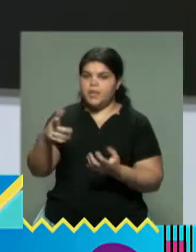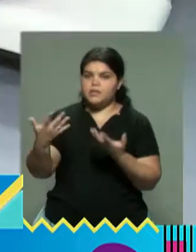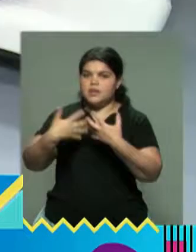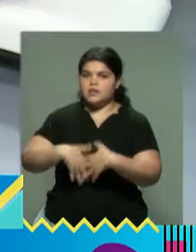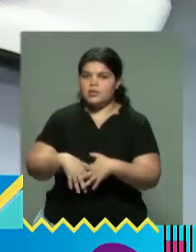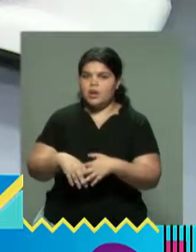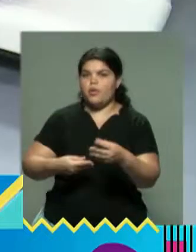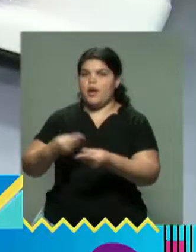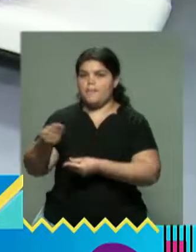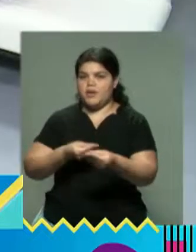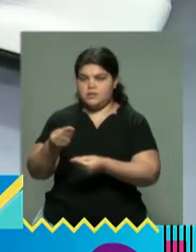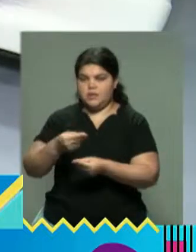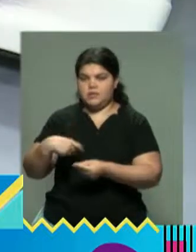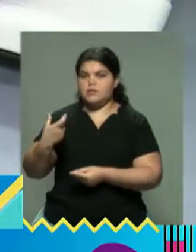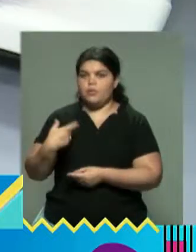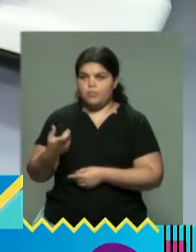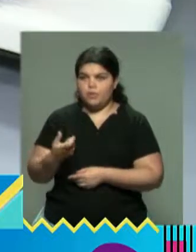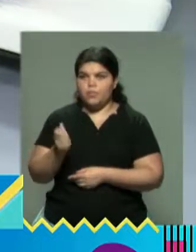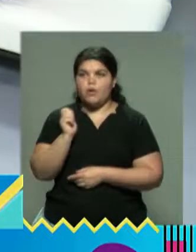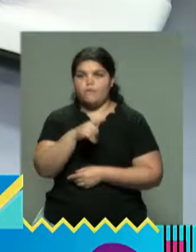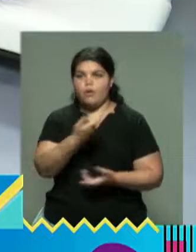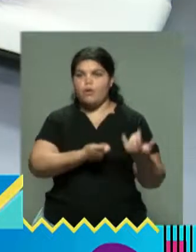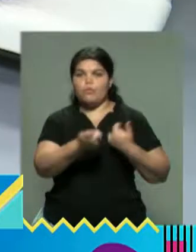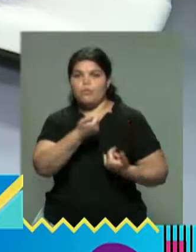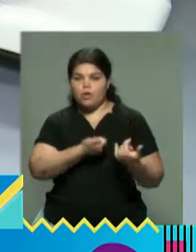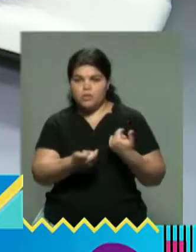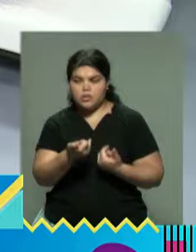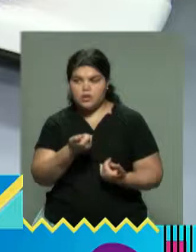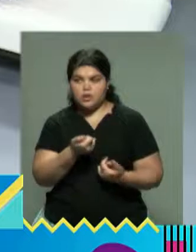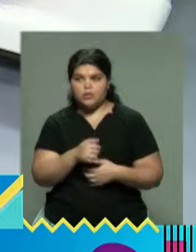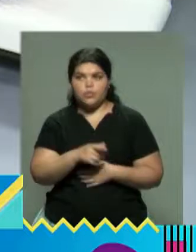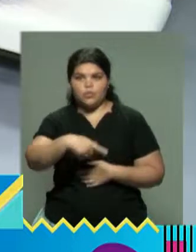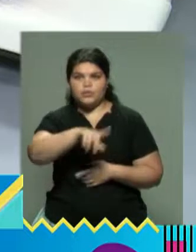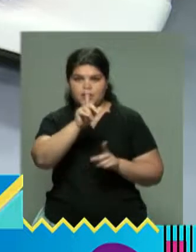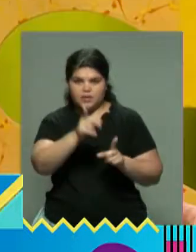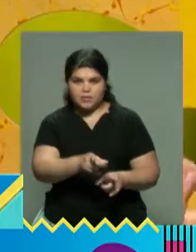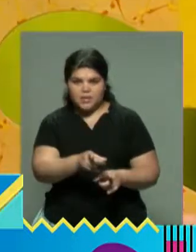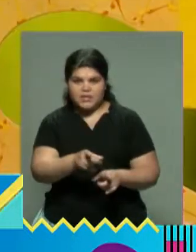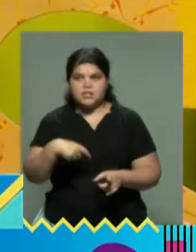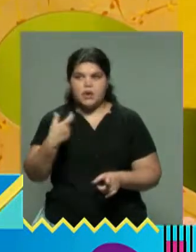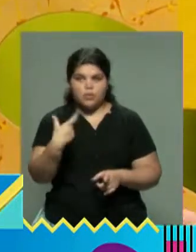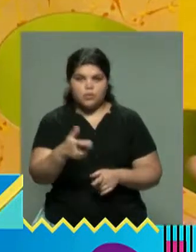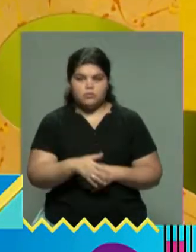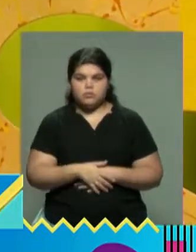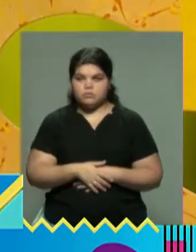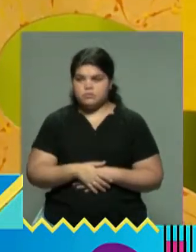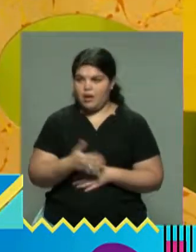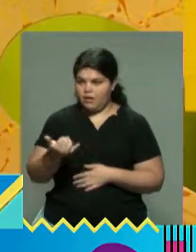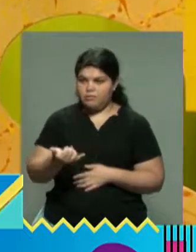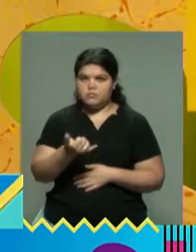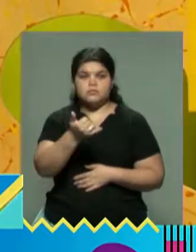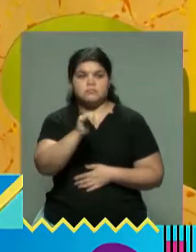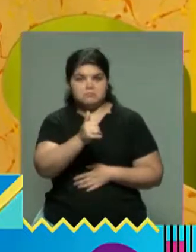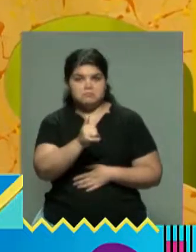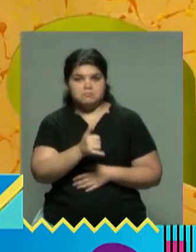y eso del deslinde de responsabilidades. ¿A quién le sirve, a quién no le sirve? Porque a veces está ahí el... es lo que estamos hablando recién un poquito,